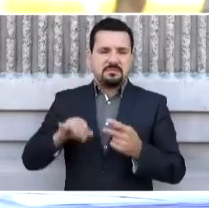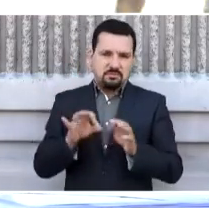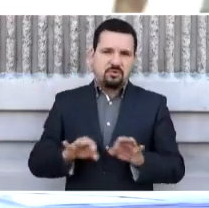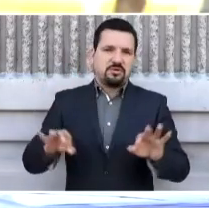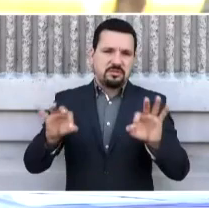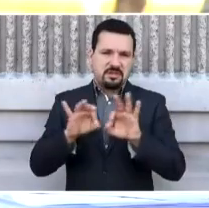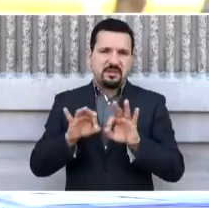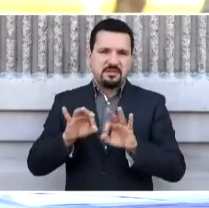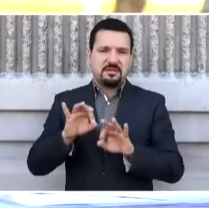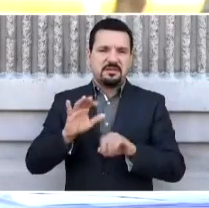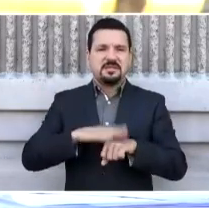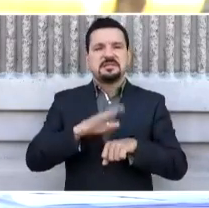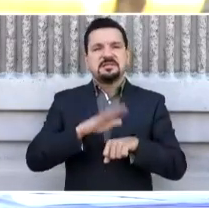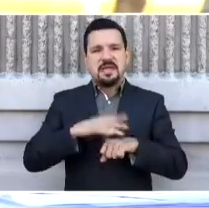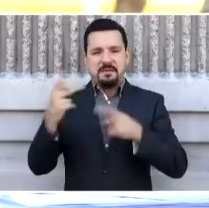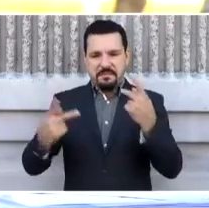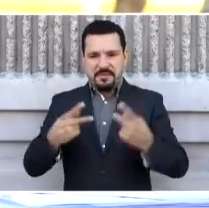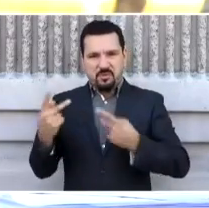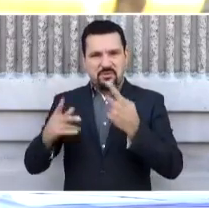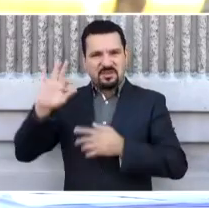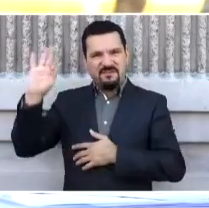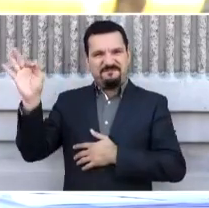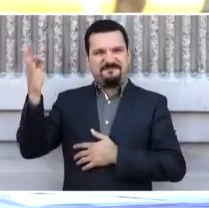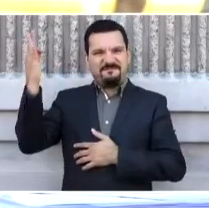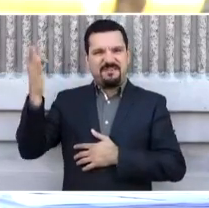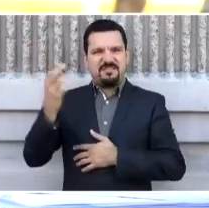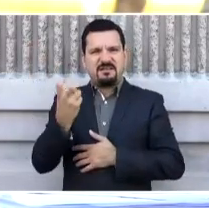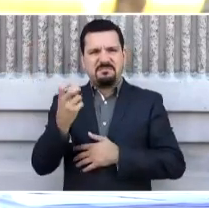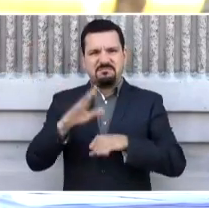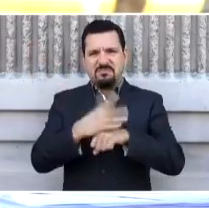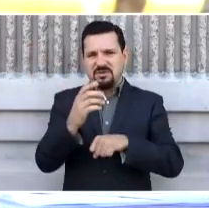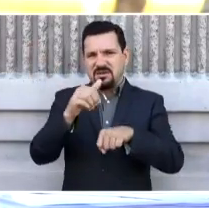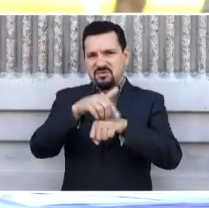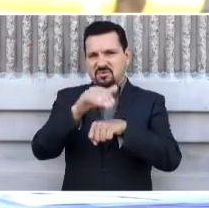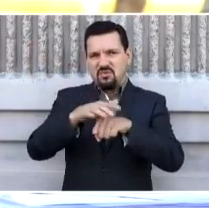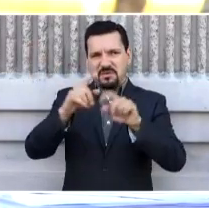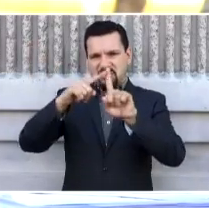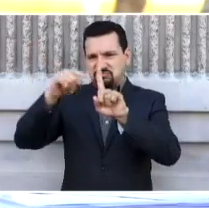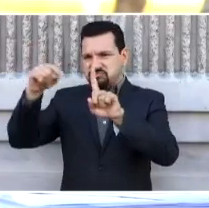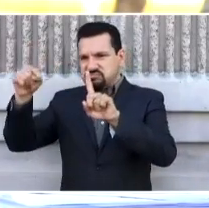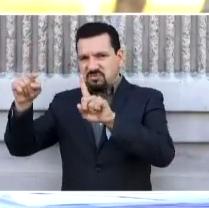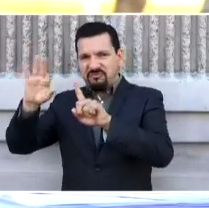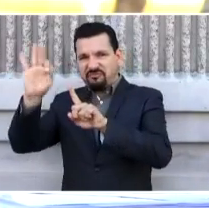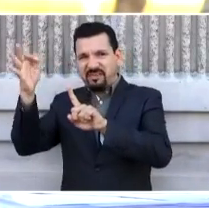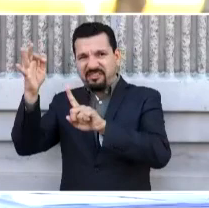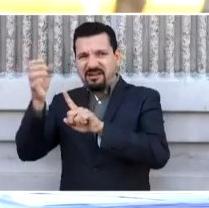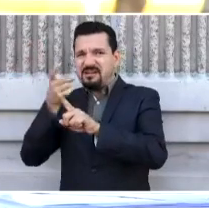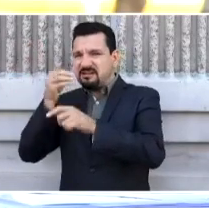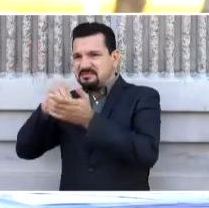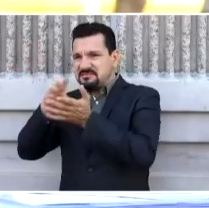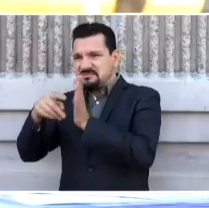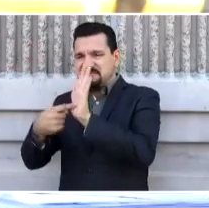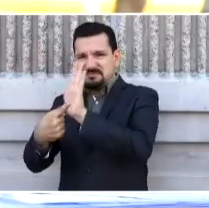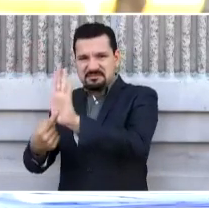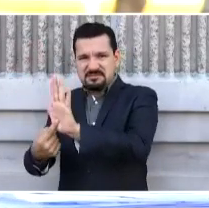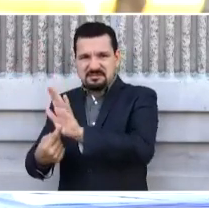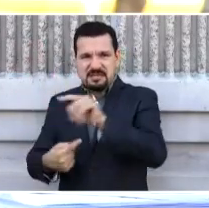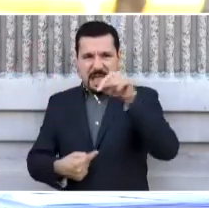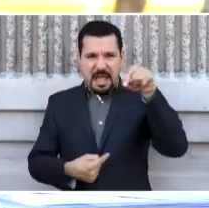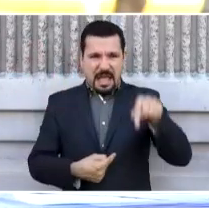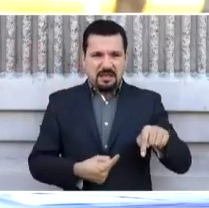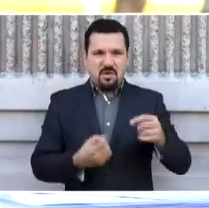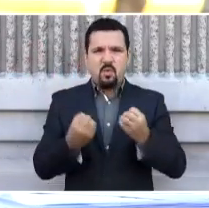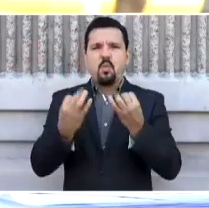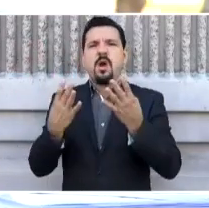porque incluso nos las han hecho del nivel federal. Esta discrepancia en el número de casos y de funciones